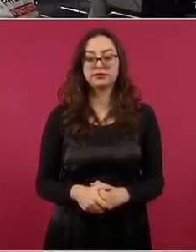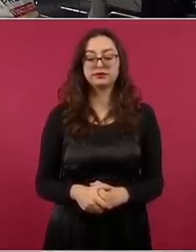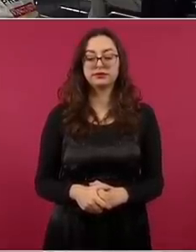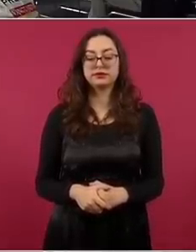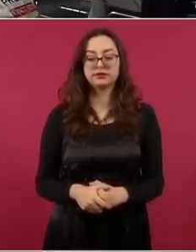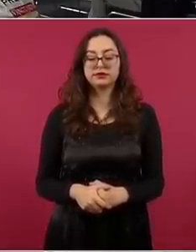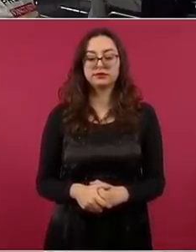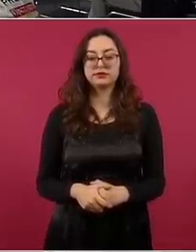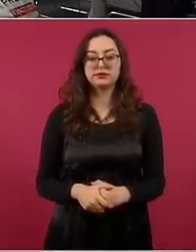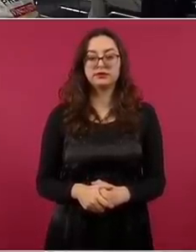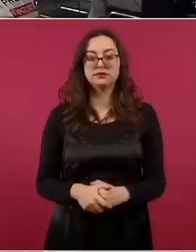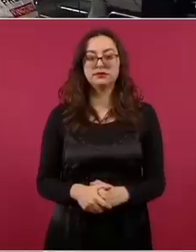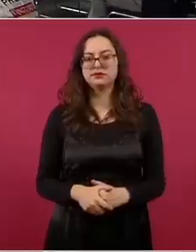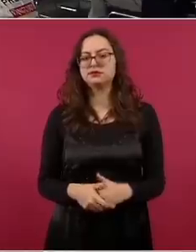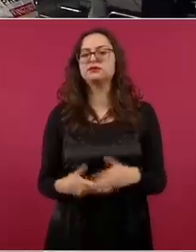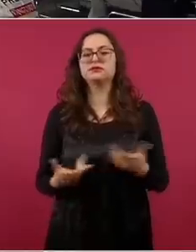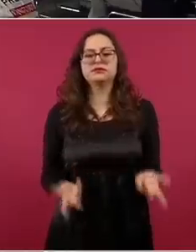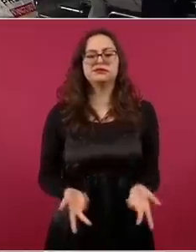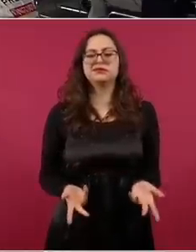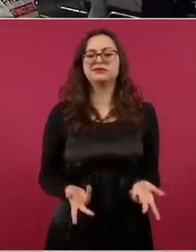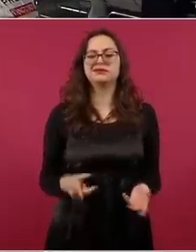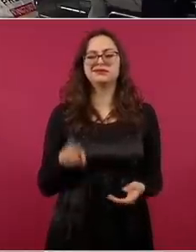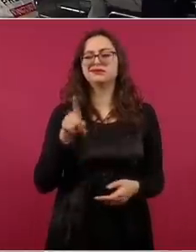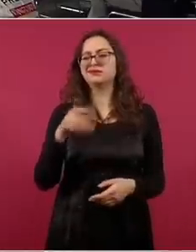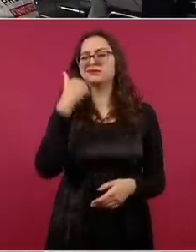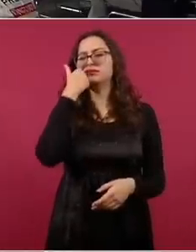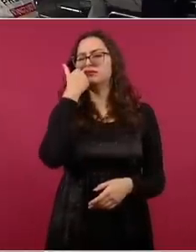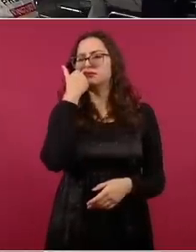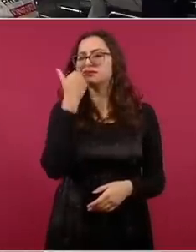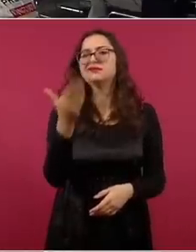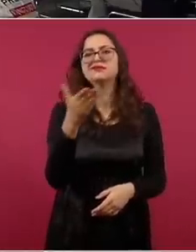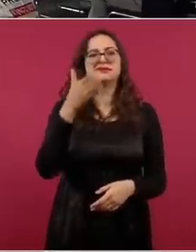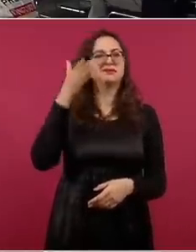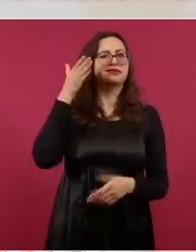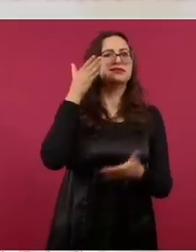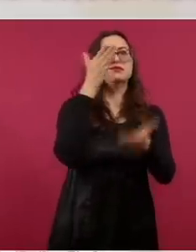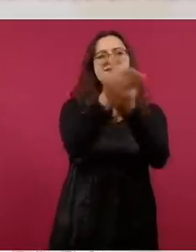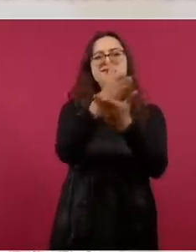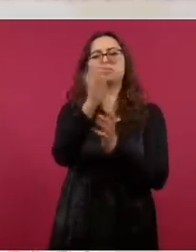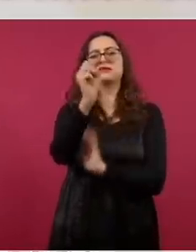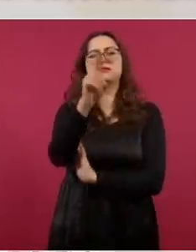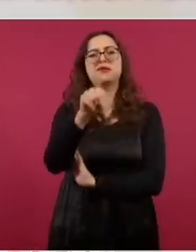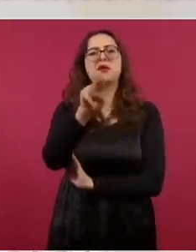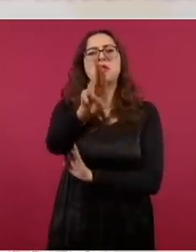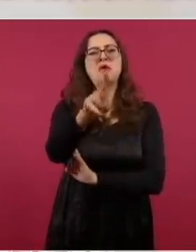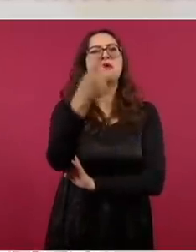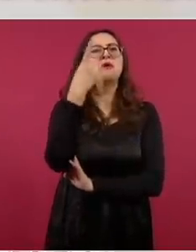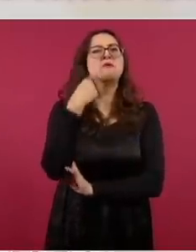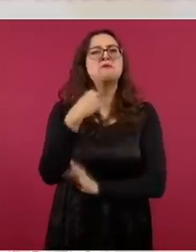este ir a la ONU irme a cruzar con el rey de España